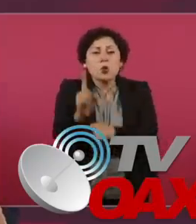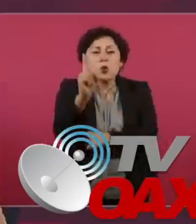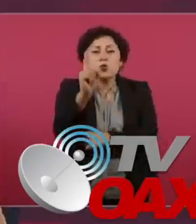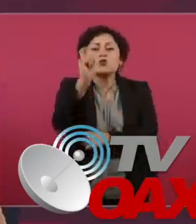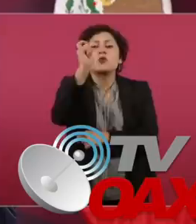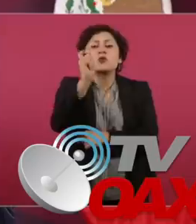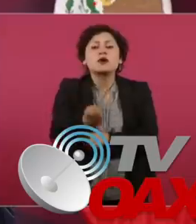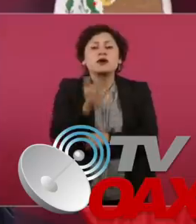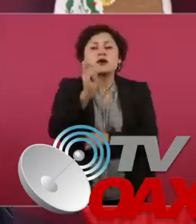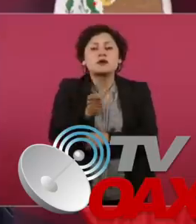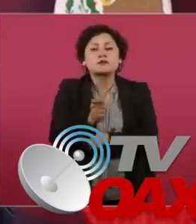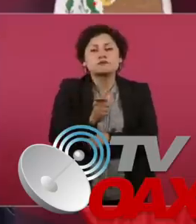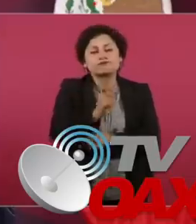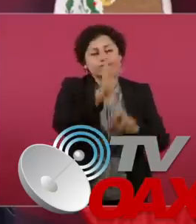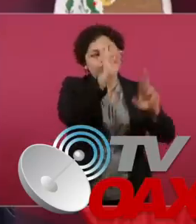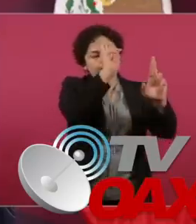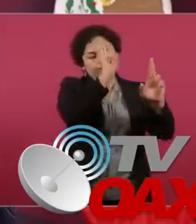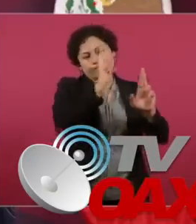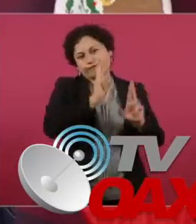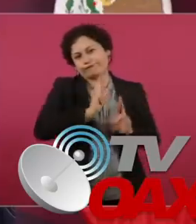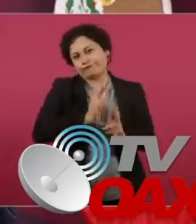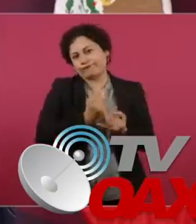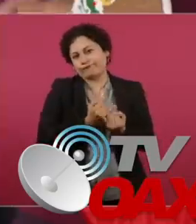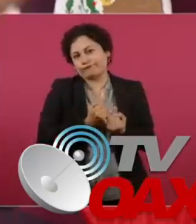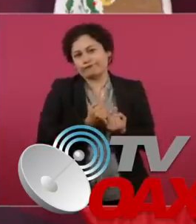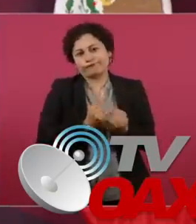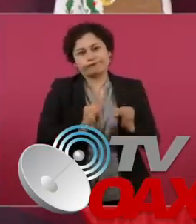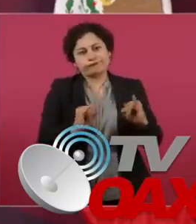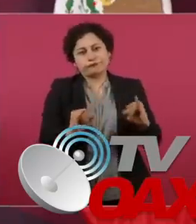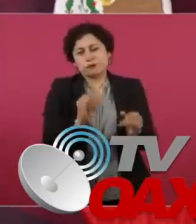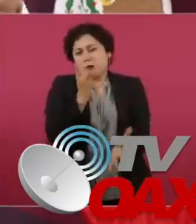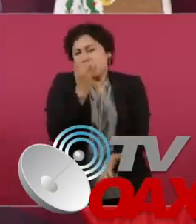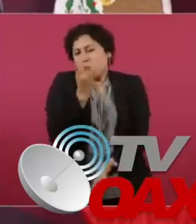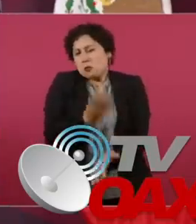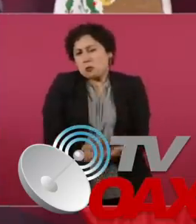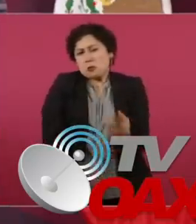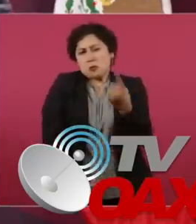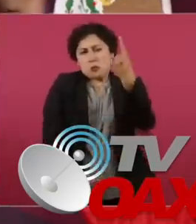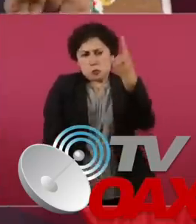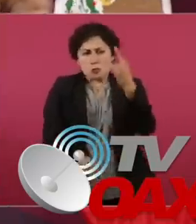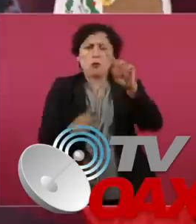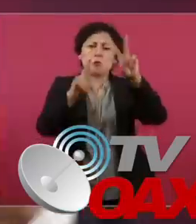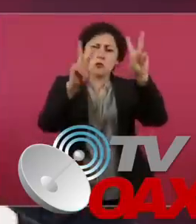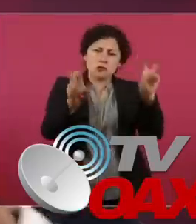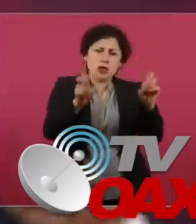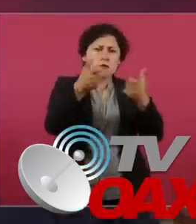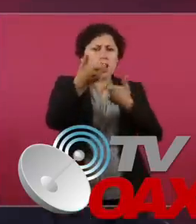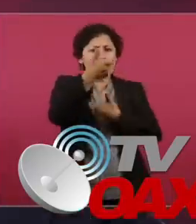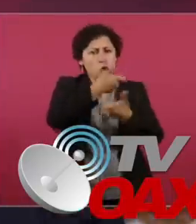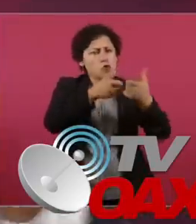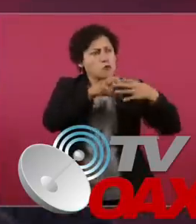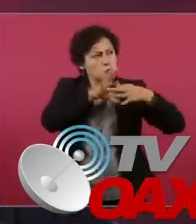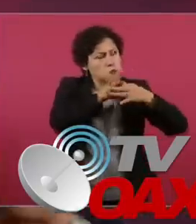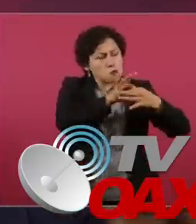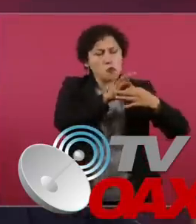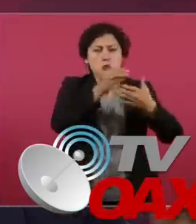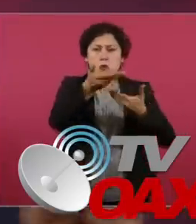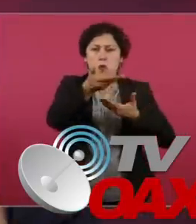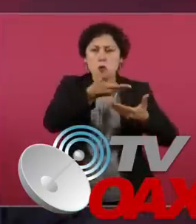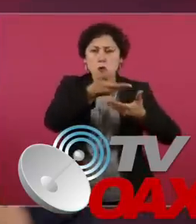haciendo valer nuestra soberanía. O sea, relación económica, integración económica,